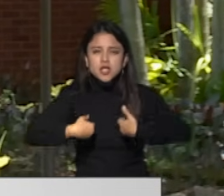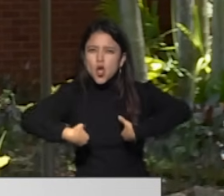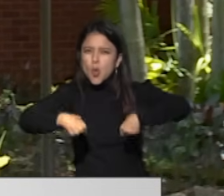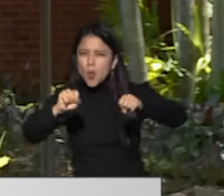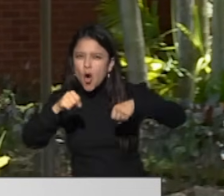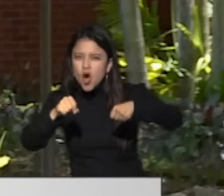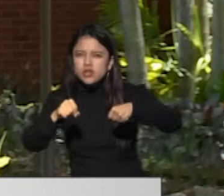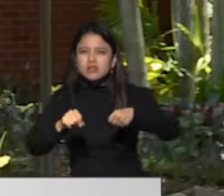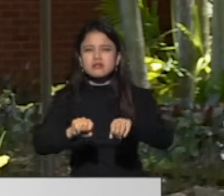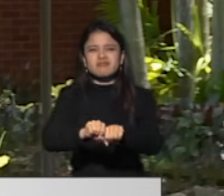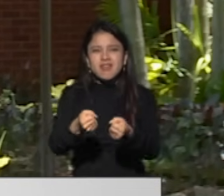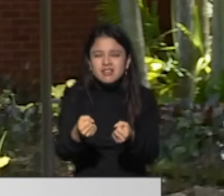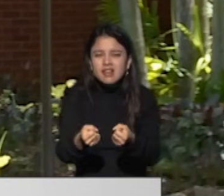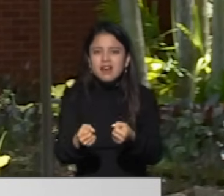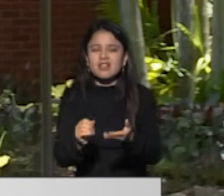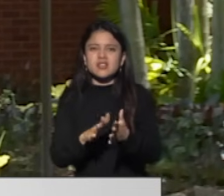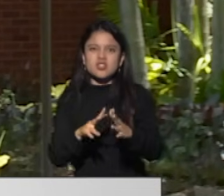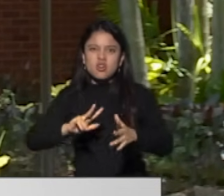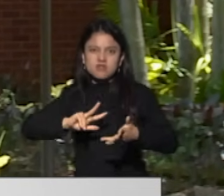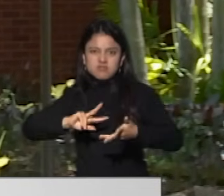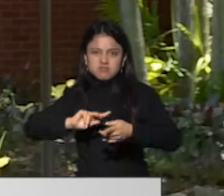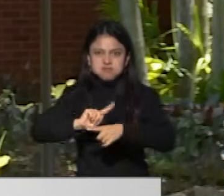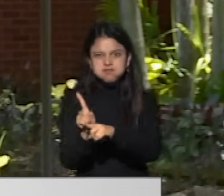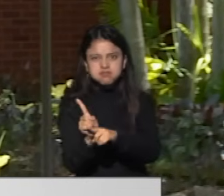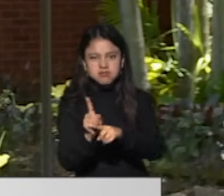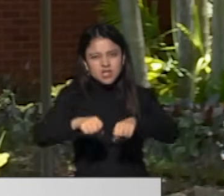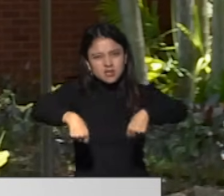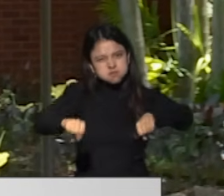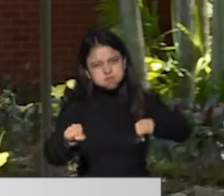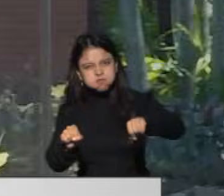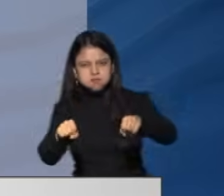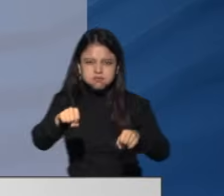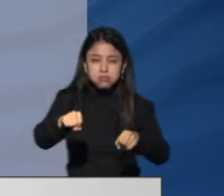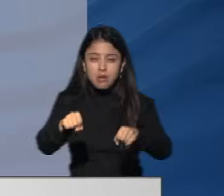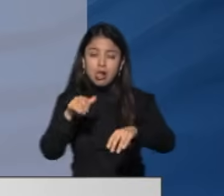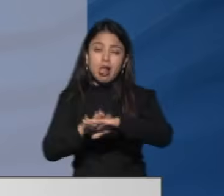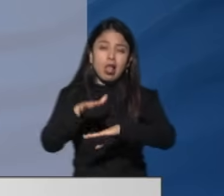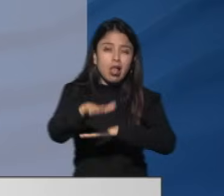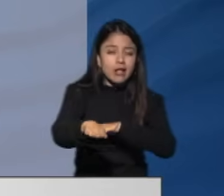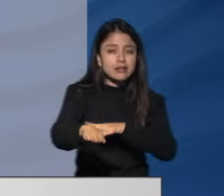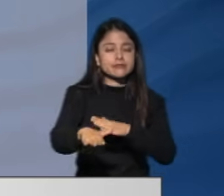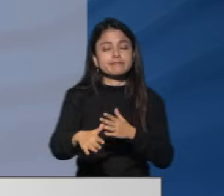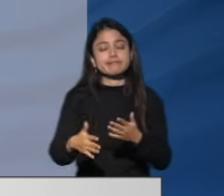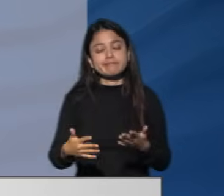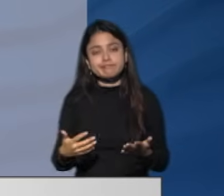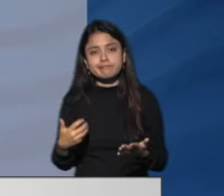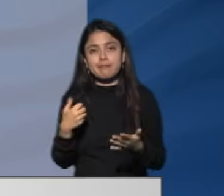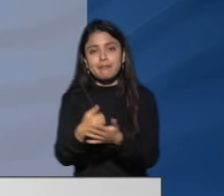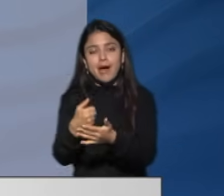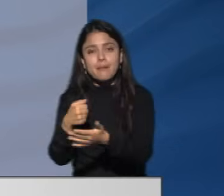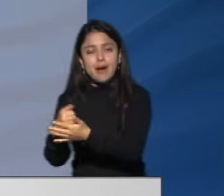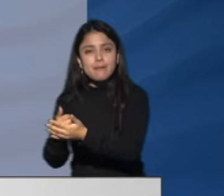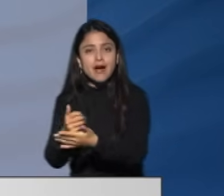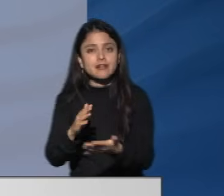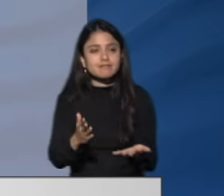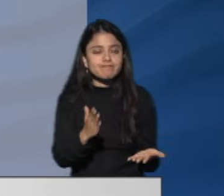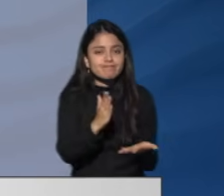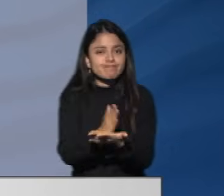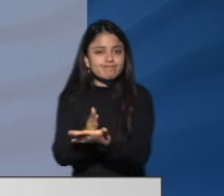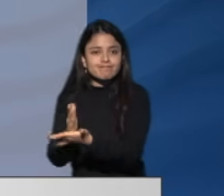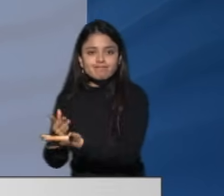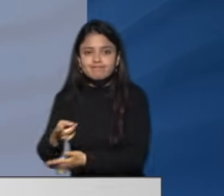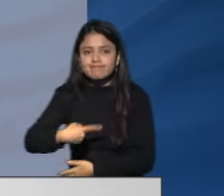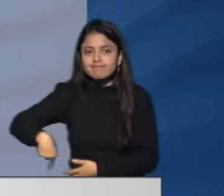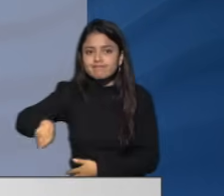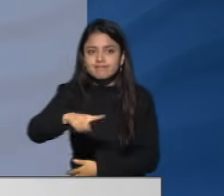los vehículos y de la malla vial entre las principales causas de estos siniestros. Los siniestros hacen parte del panorama diario en Santiago